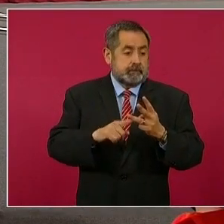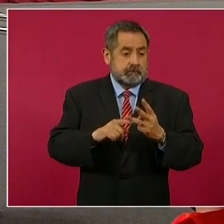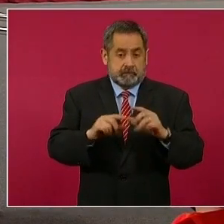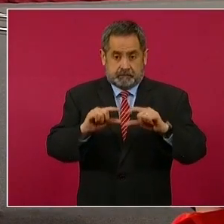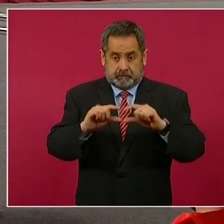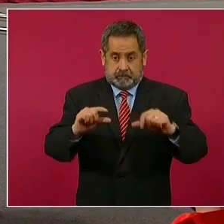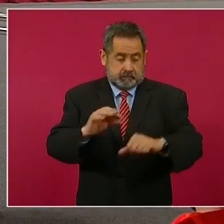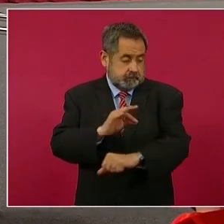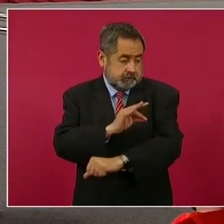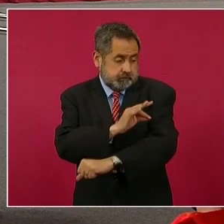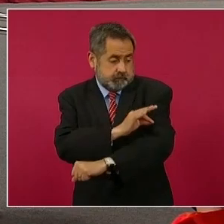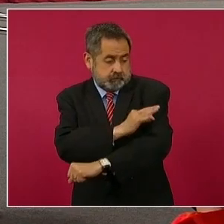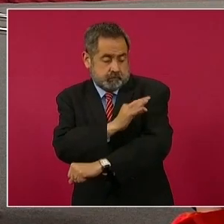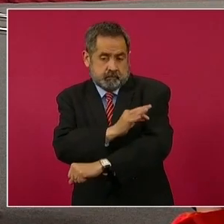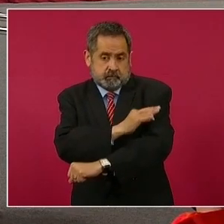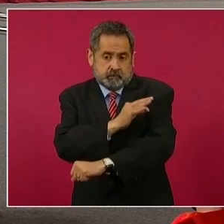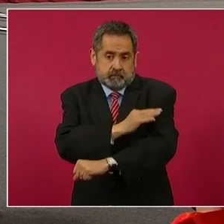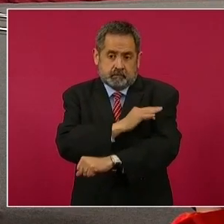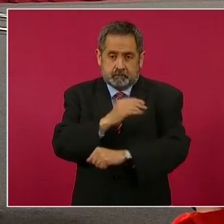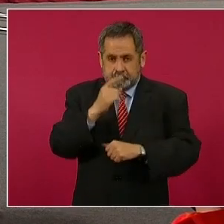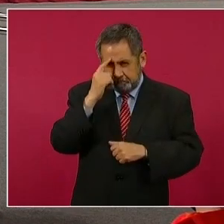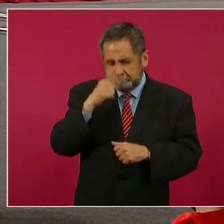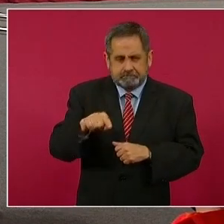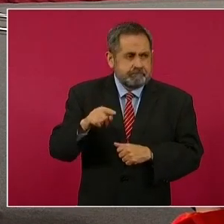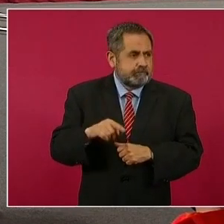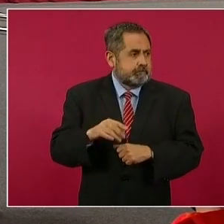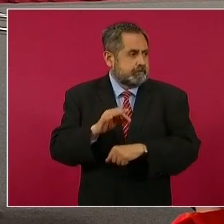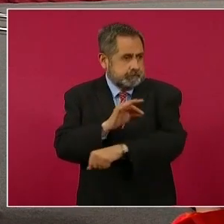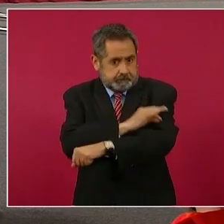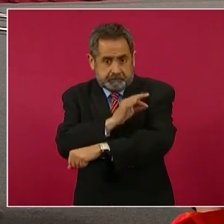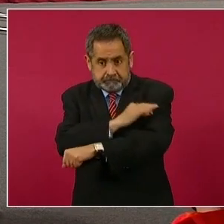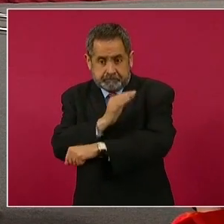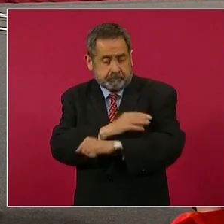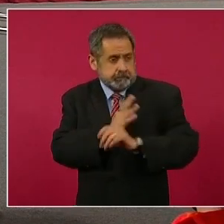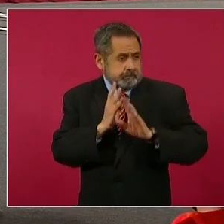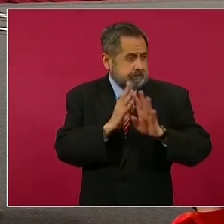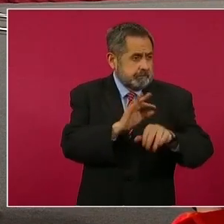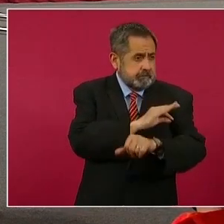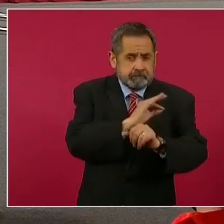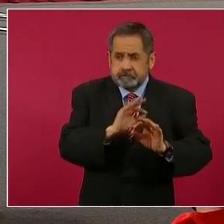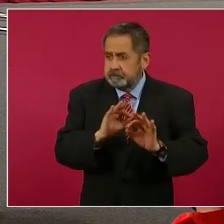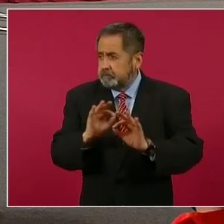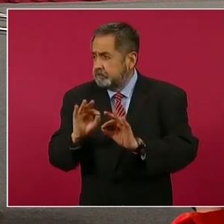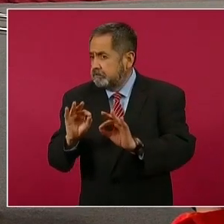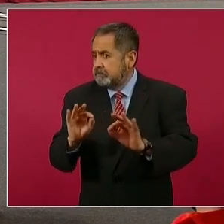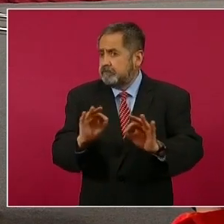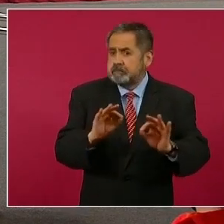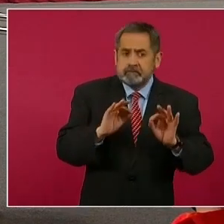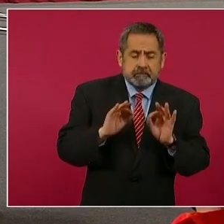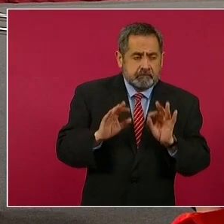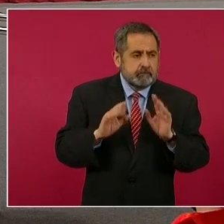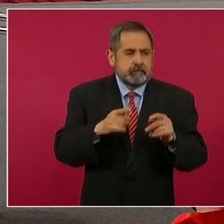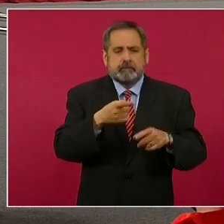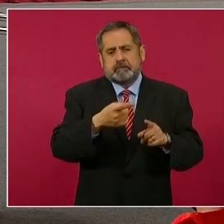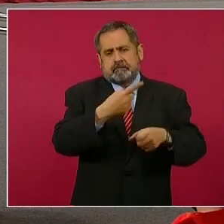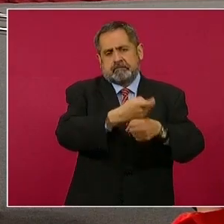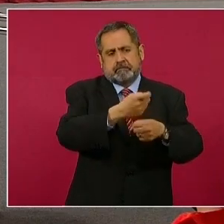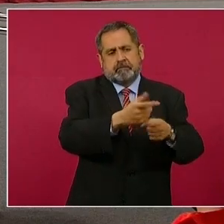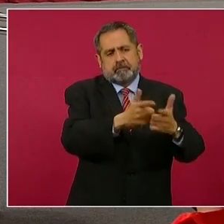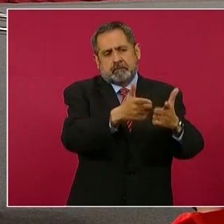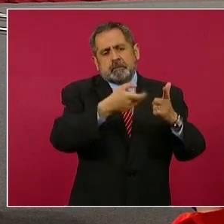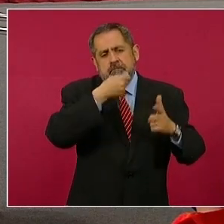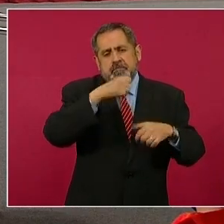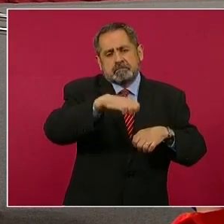vacuna como un mecanismo para normalizar las actividades sociales, protegiendo a las personas socialmente más vulnerables, pero